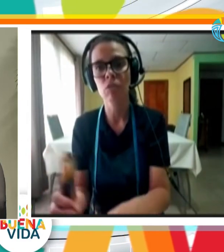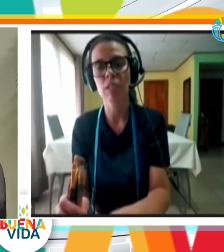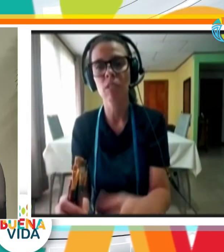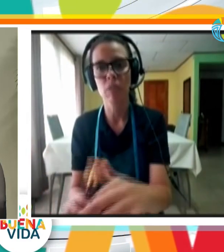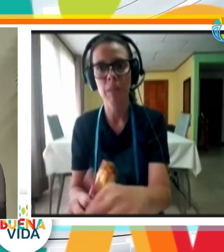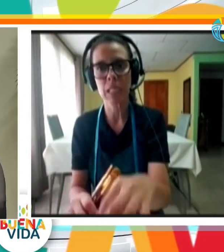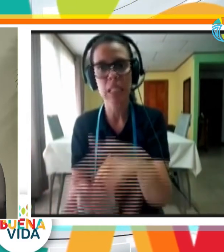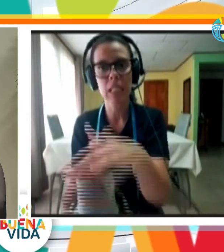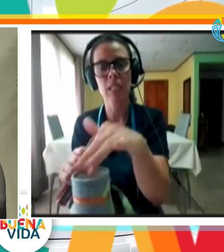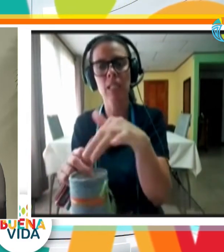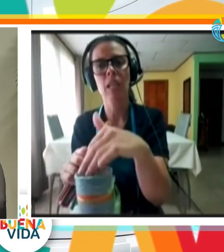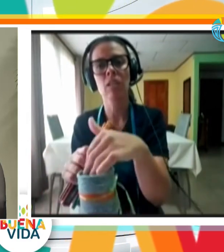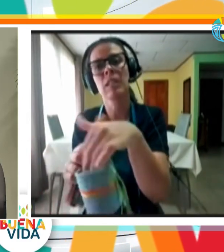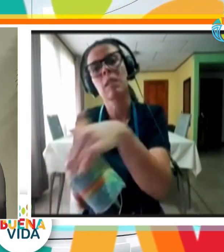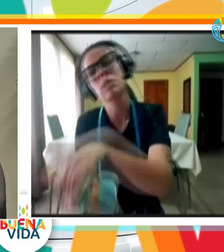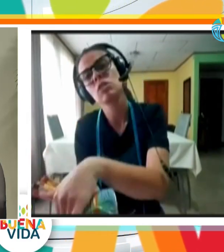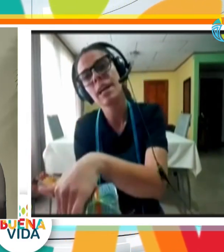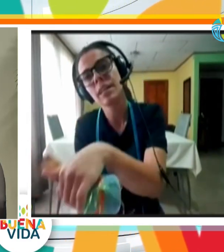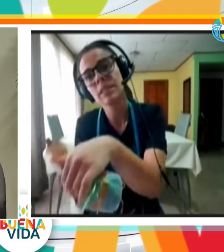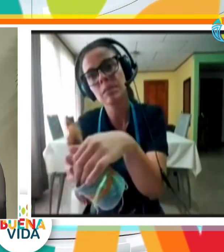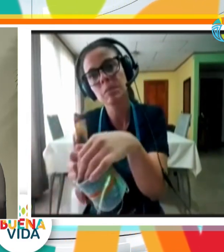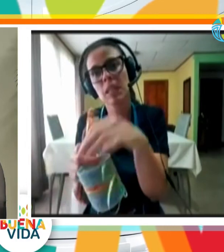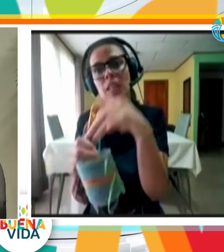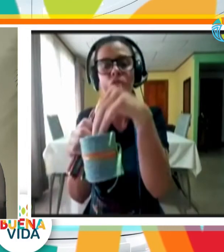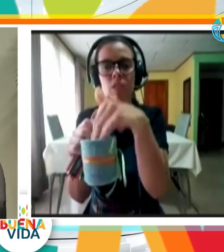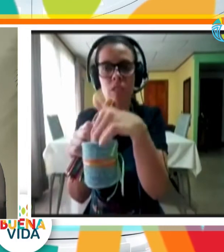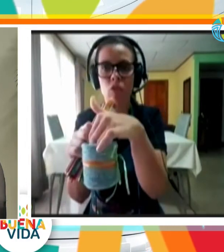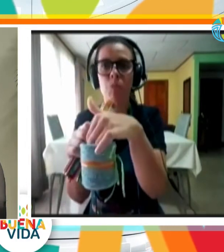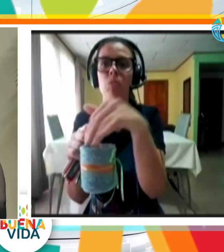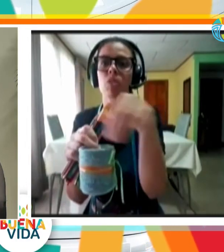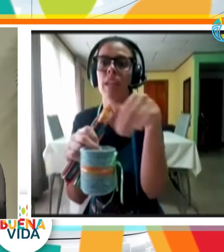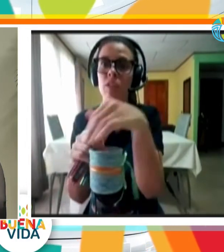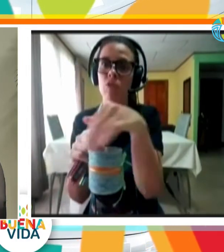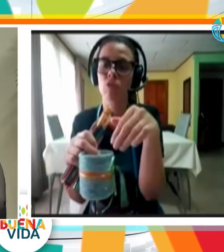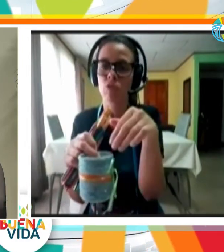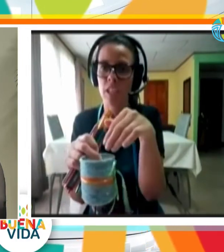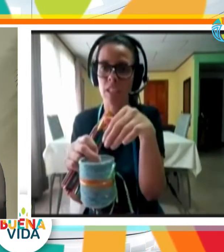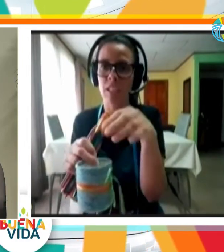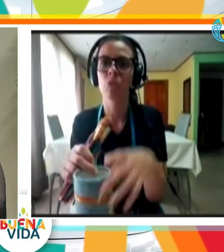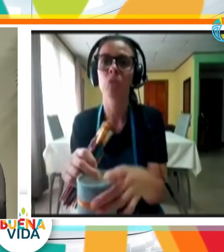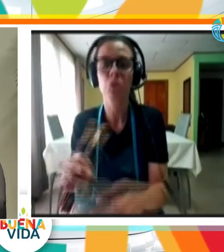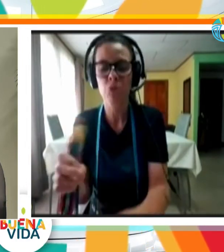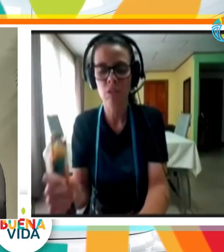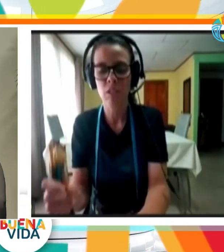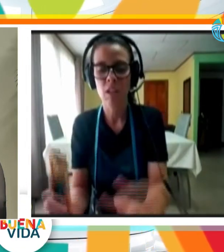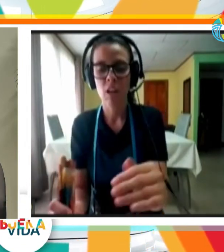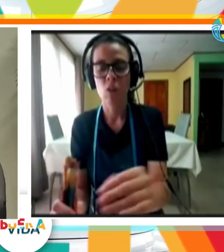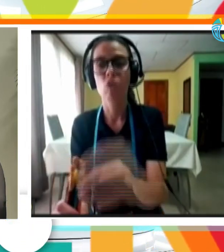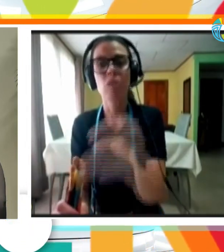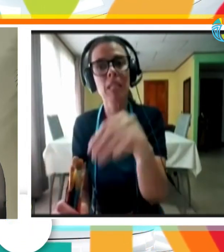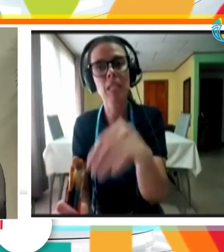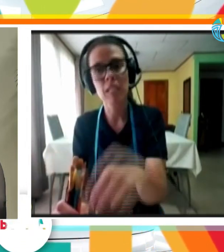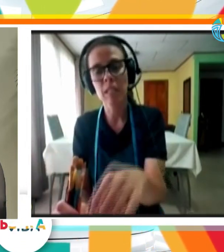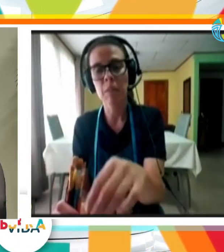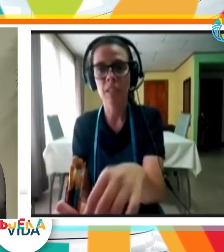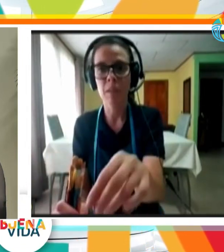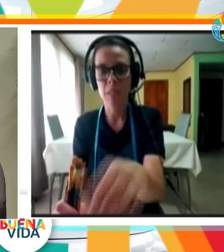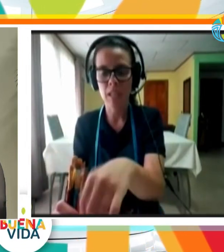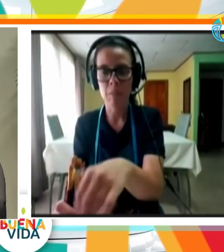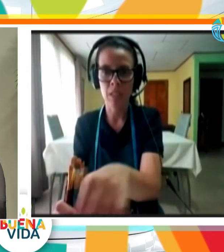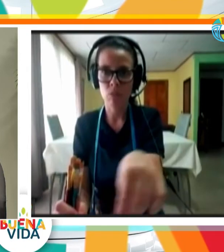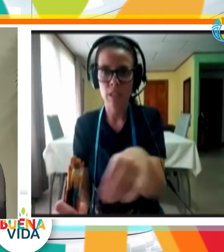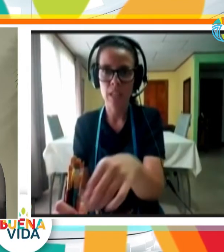frasquitos, qué sé yo, de medicinas que tal vez se nos caigan, ¿verdad? Entonces los ponemos ahí, ellos se sostienen juntos. O los blister también